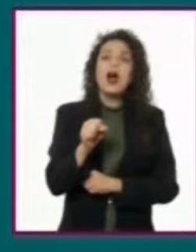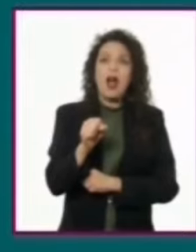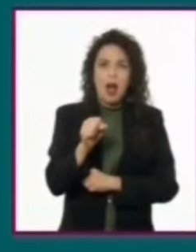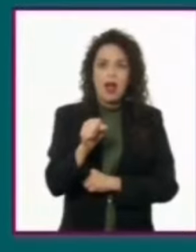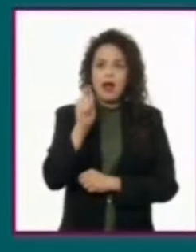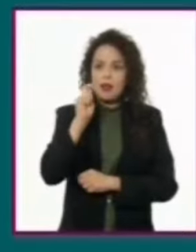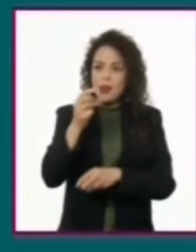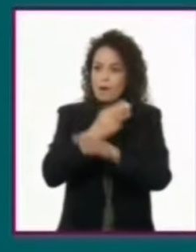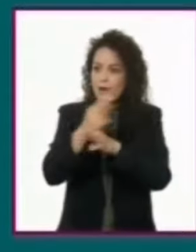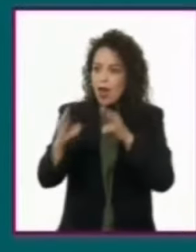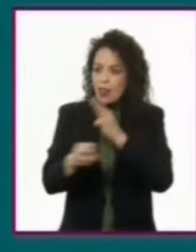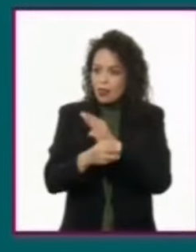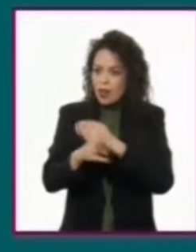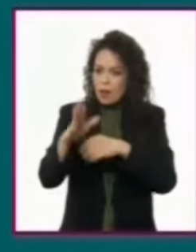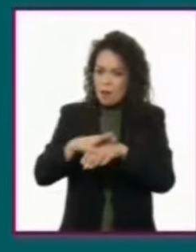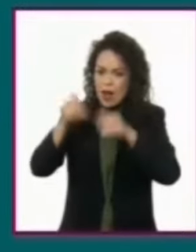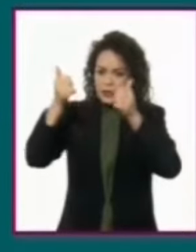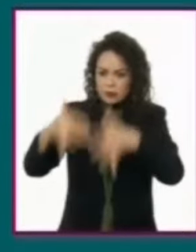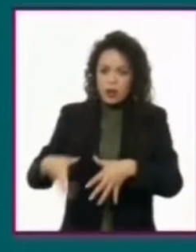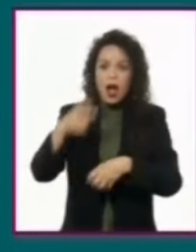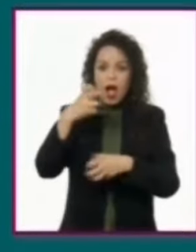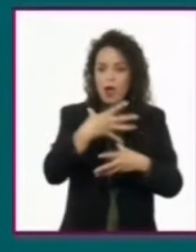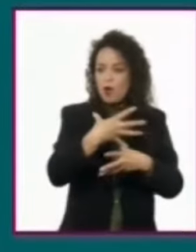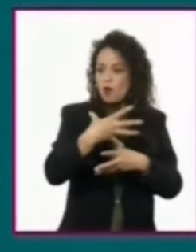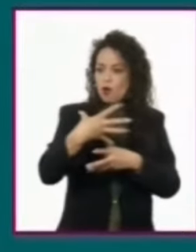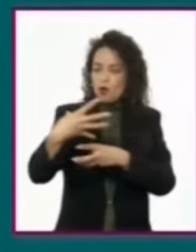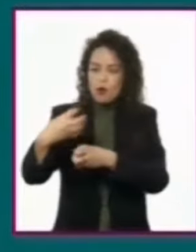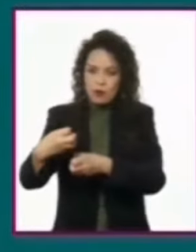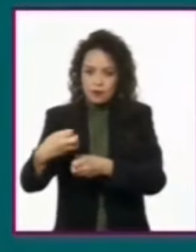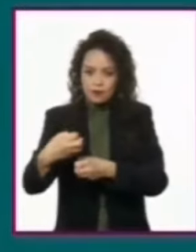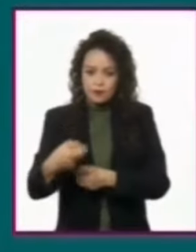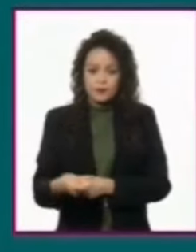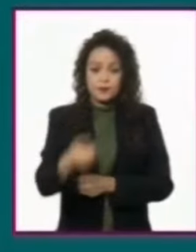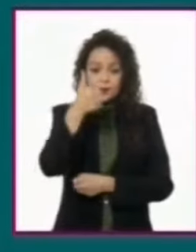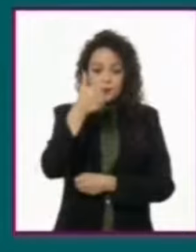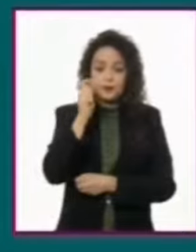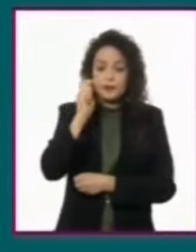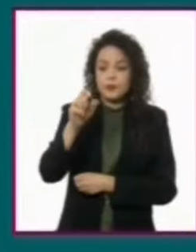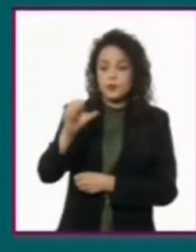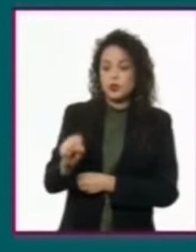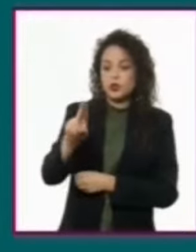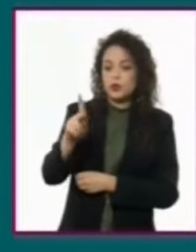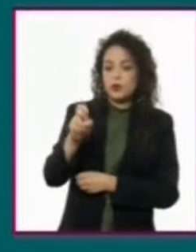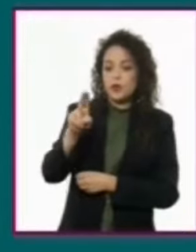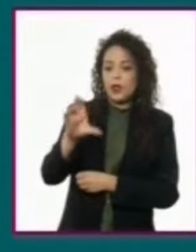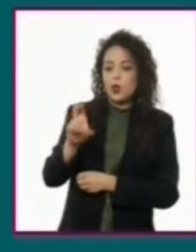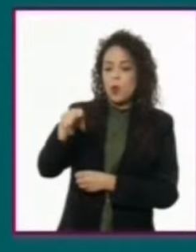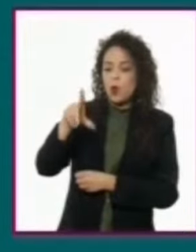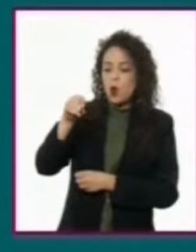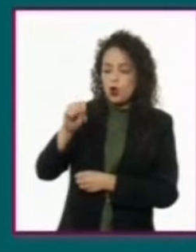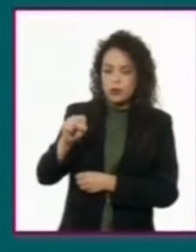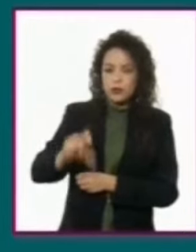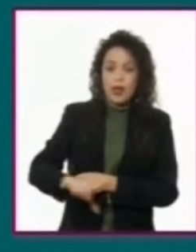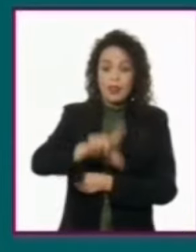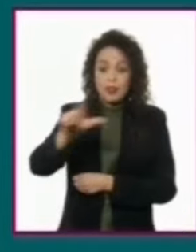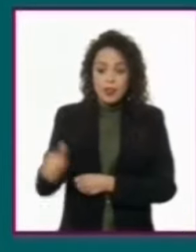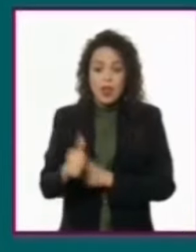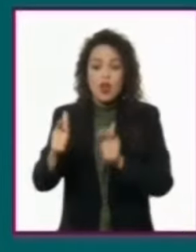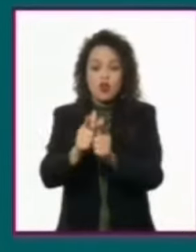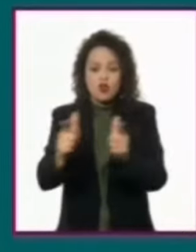del material más denso. Primero se formaron los supercúmulos, luego las agrupaciones